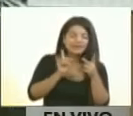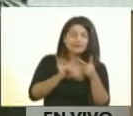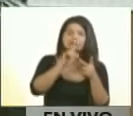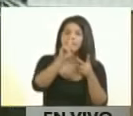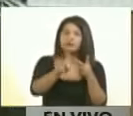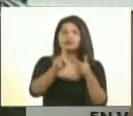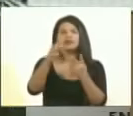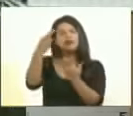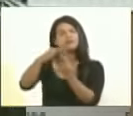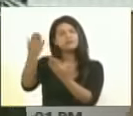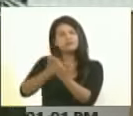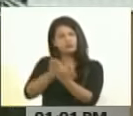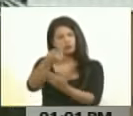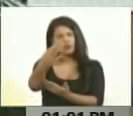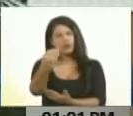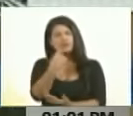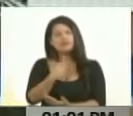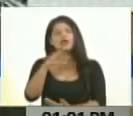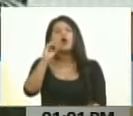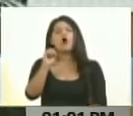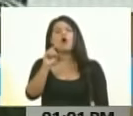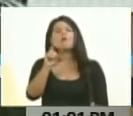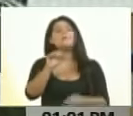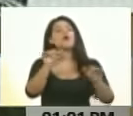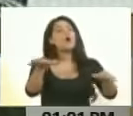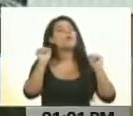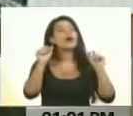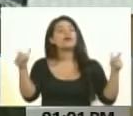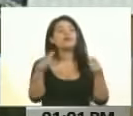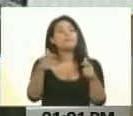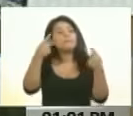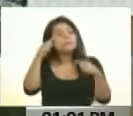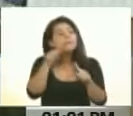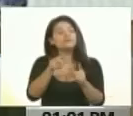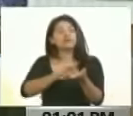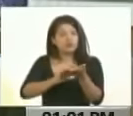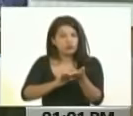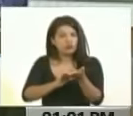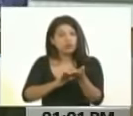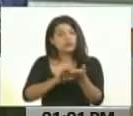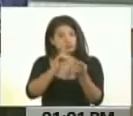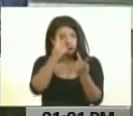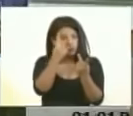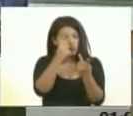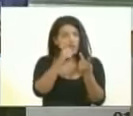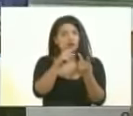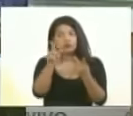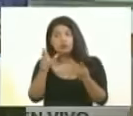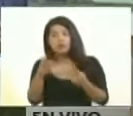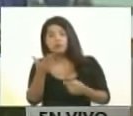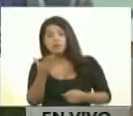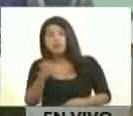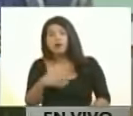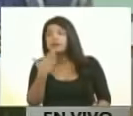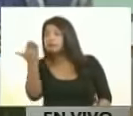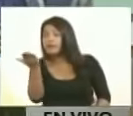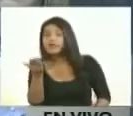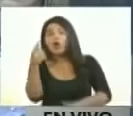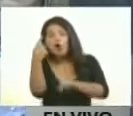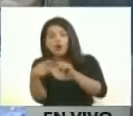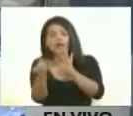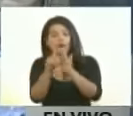protocolo de Olivos al que usted apeló para convocar esta reunión, va a apelar a otro mecanismo para resolver